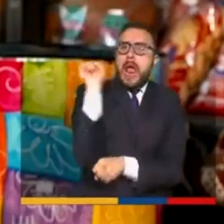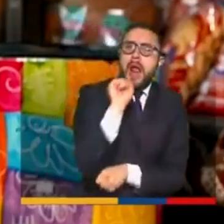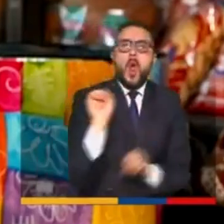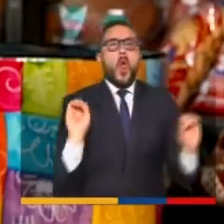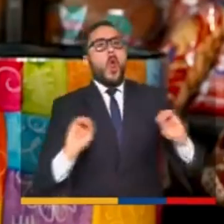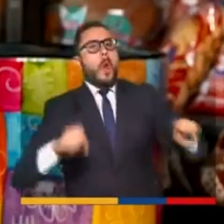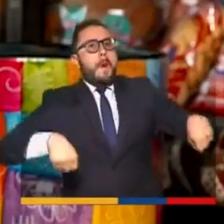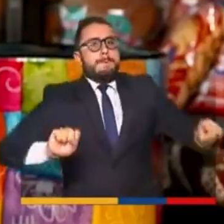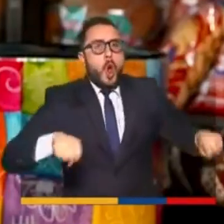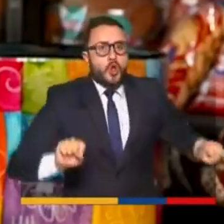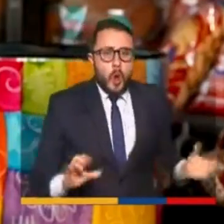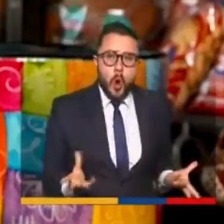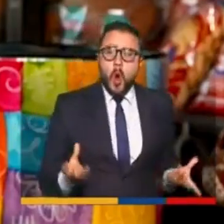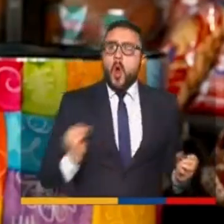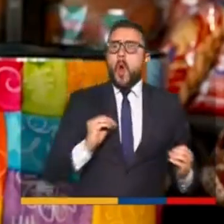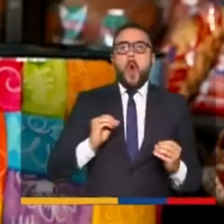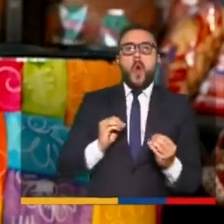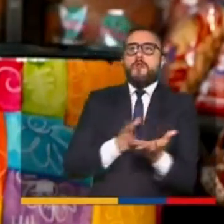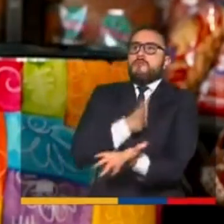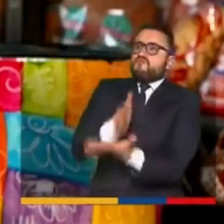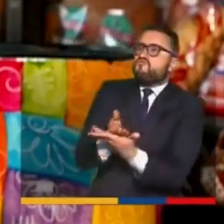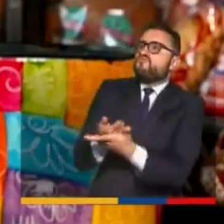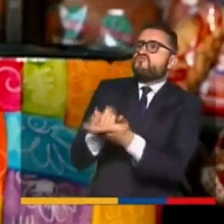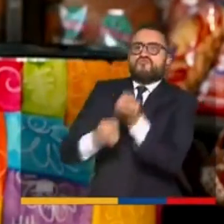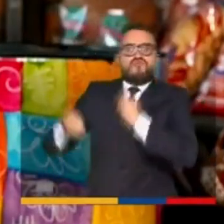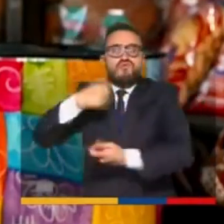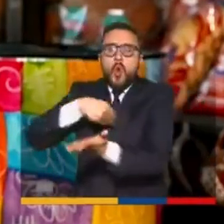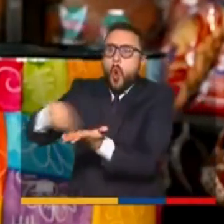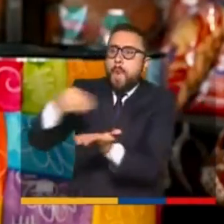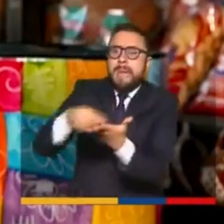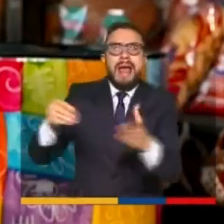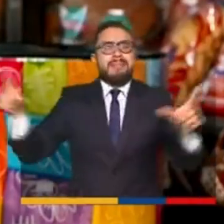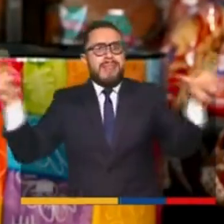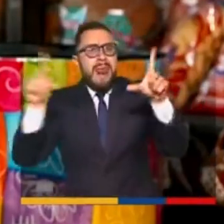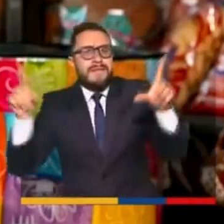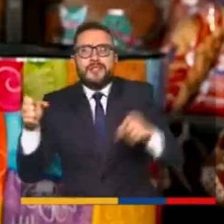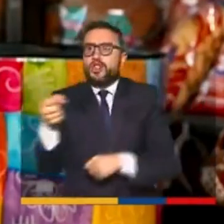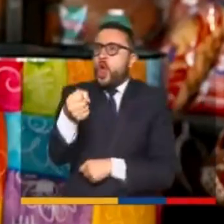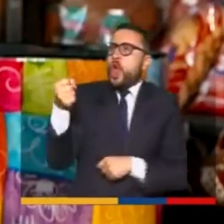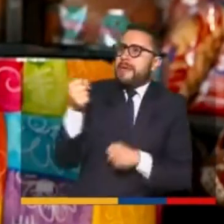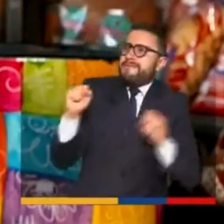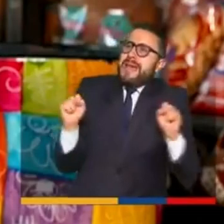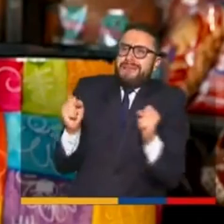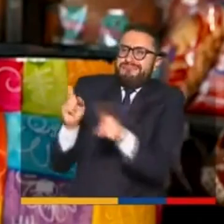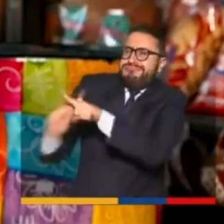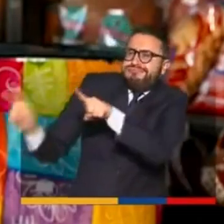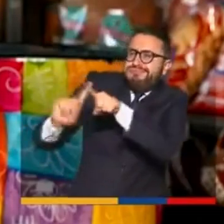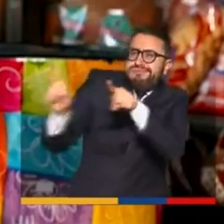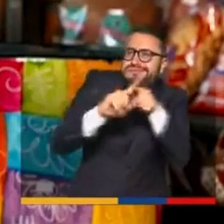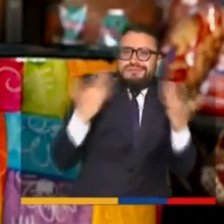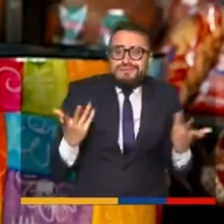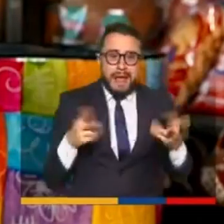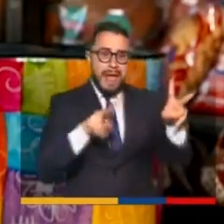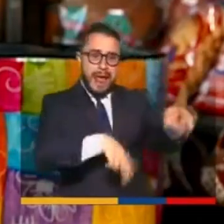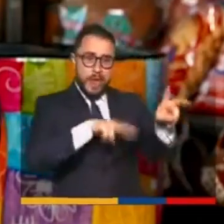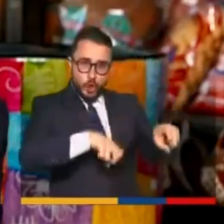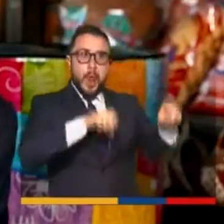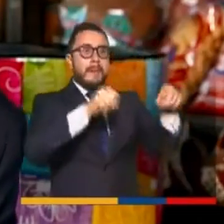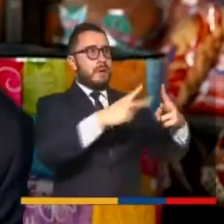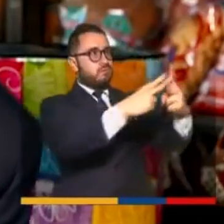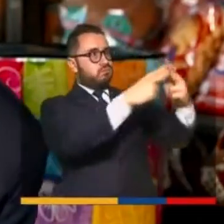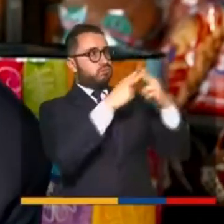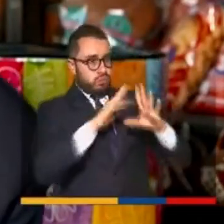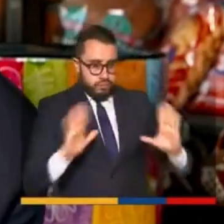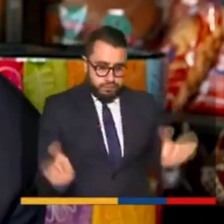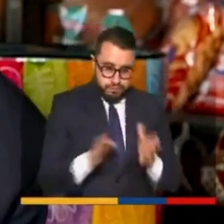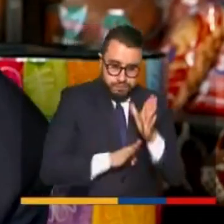moto, a ir al comercio, a comprar sus electrodomésticos, la agricultura podrá progresar y el